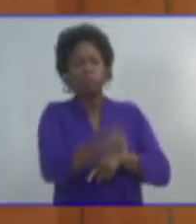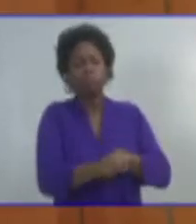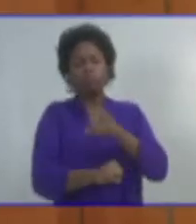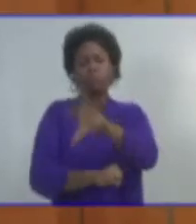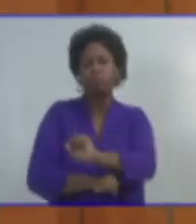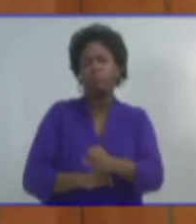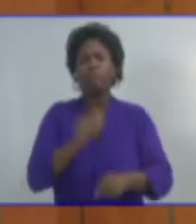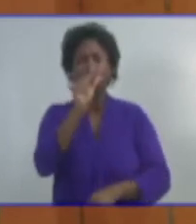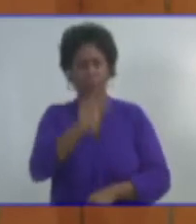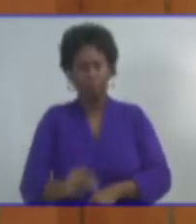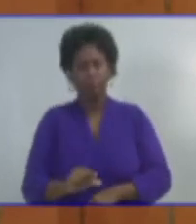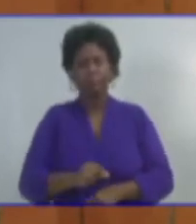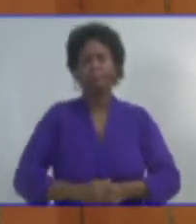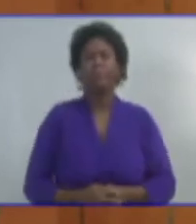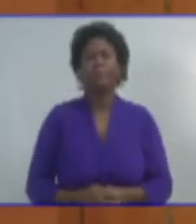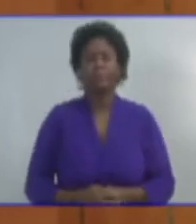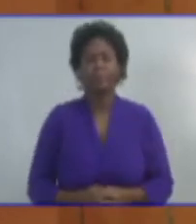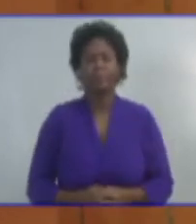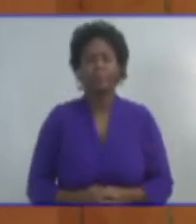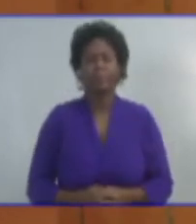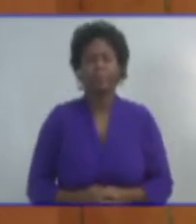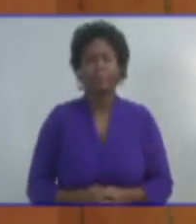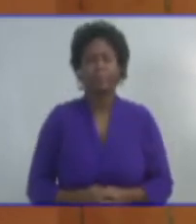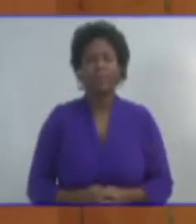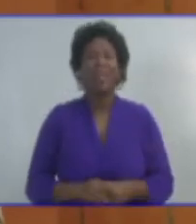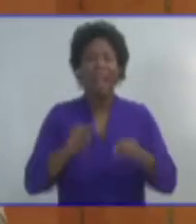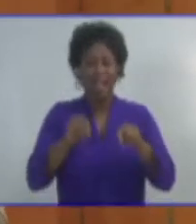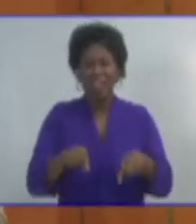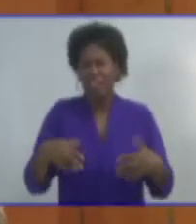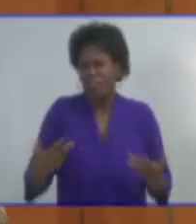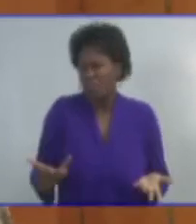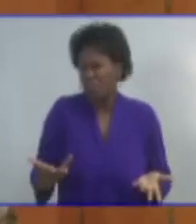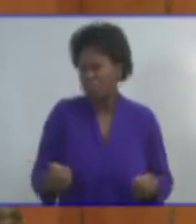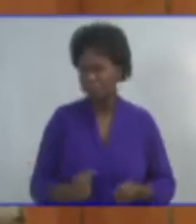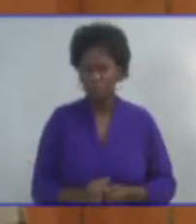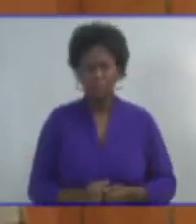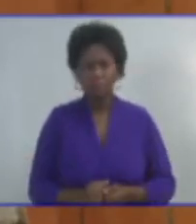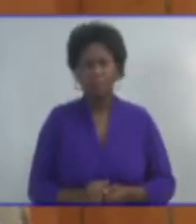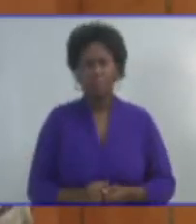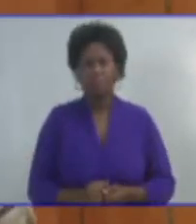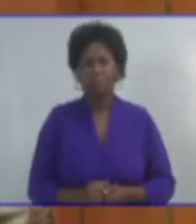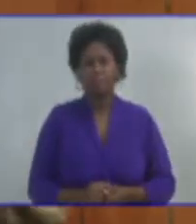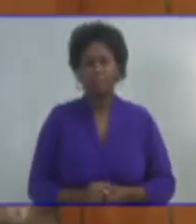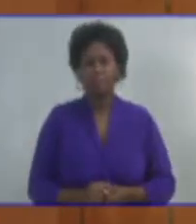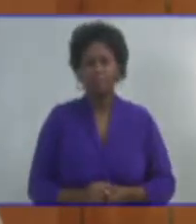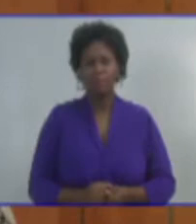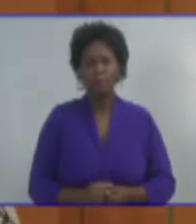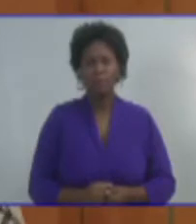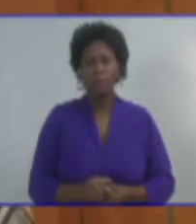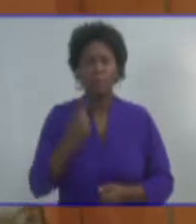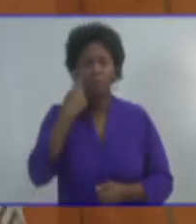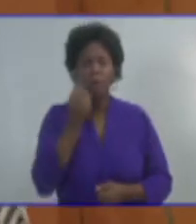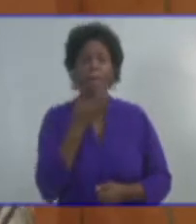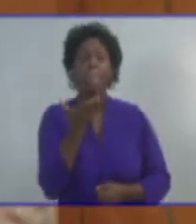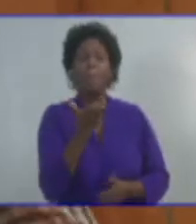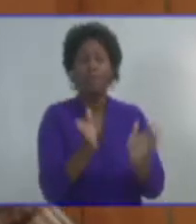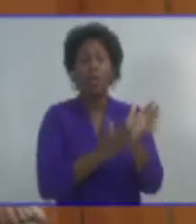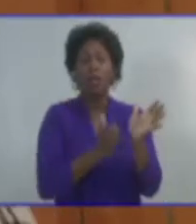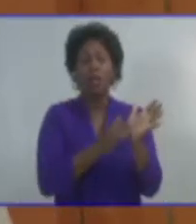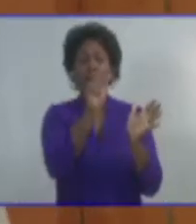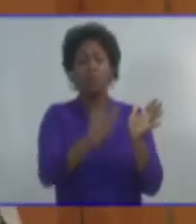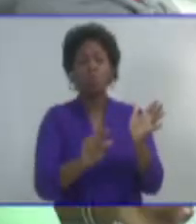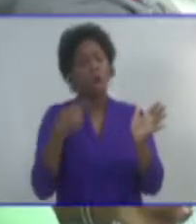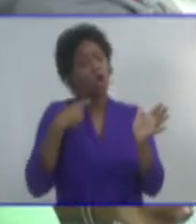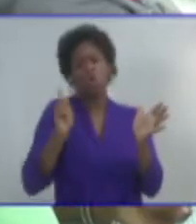están manitos. Lo que pasa es que nosotros, cuando vemos el candén al llevador, no